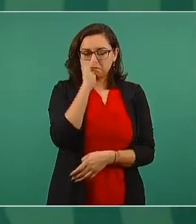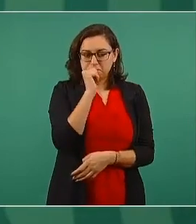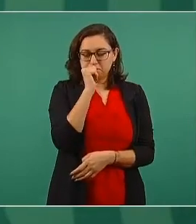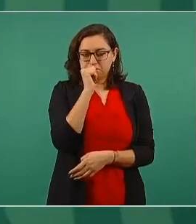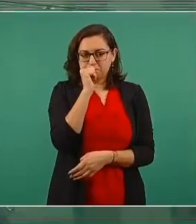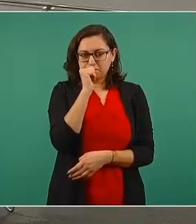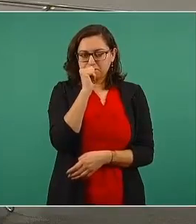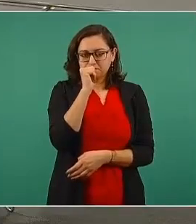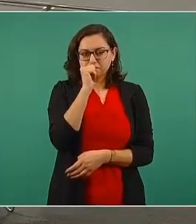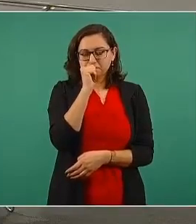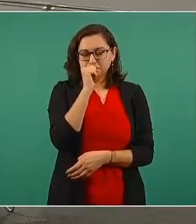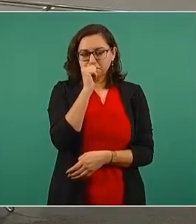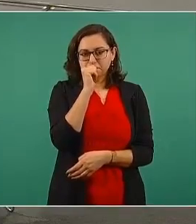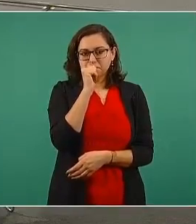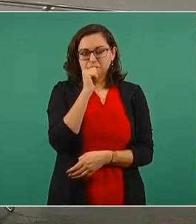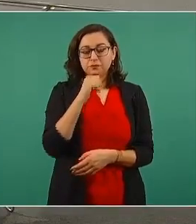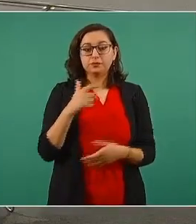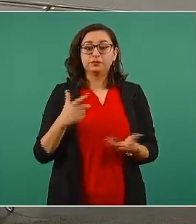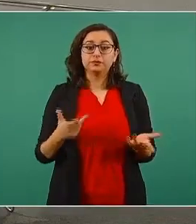Es que